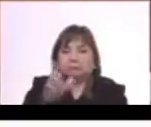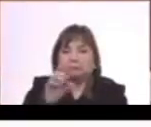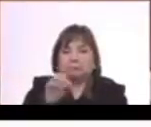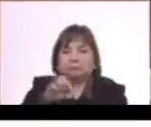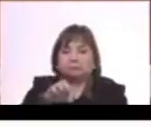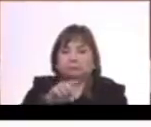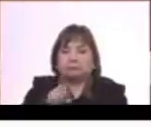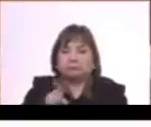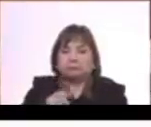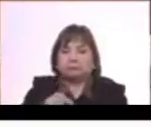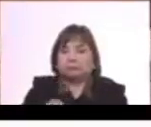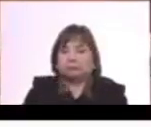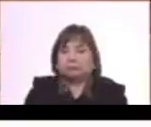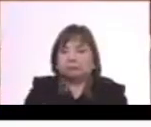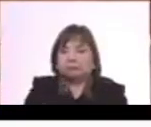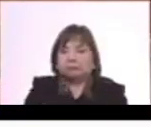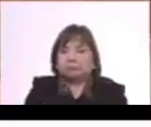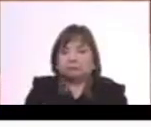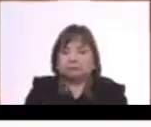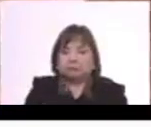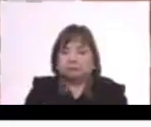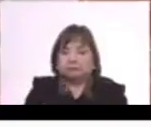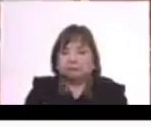López Ureña.